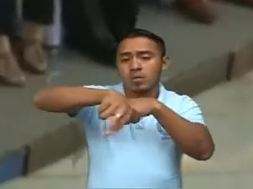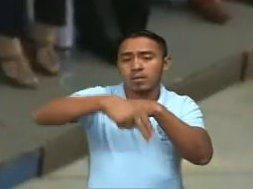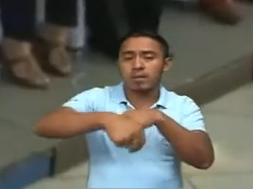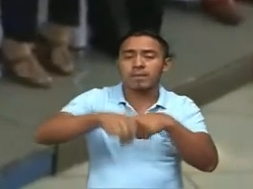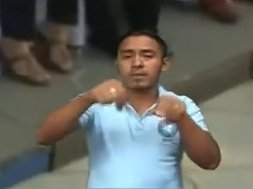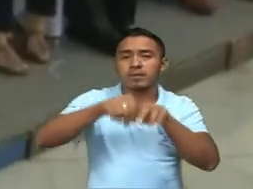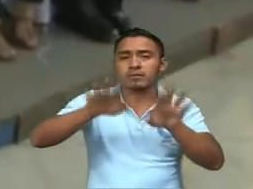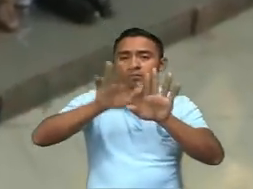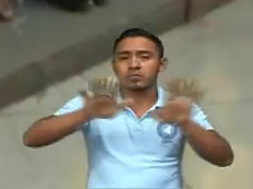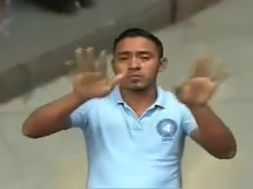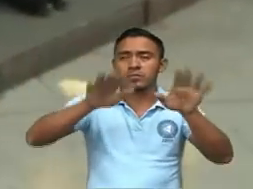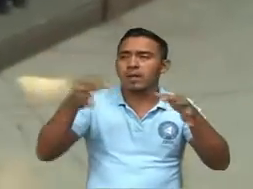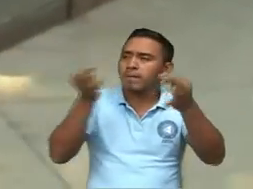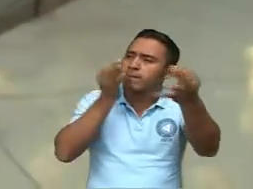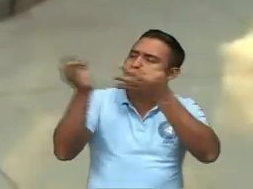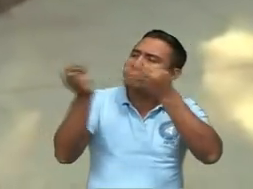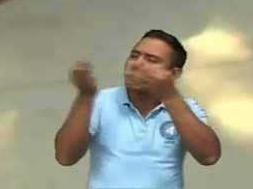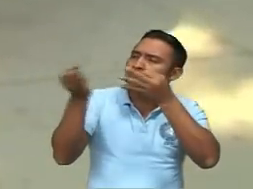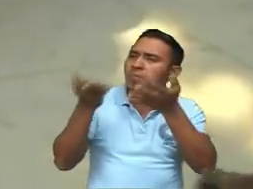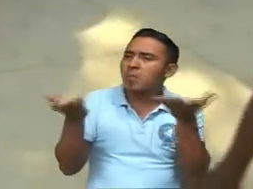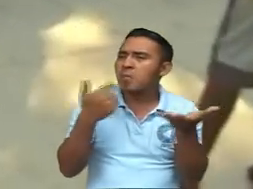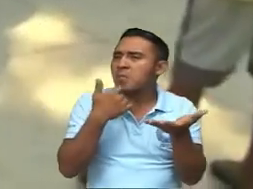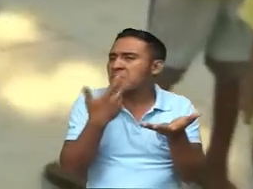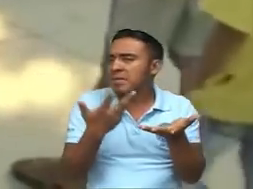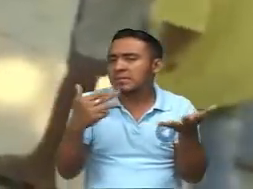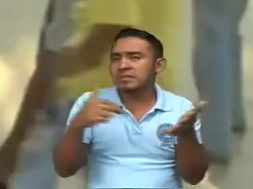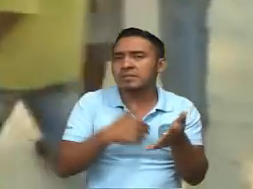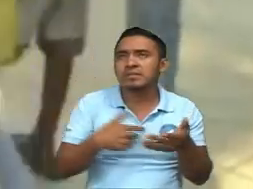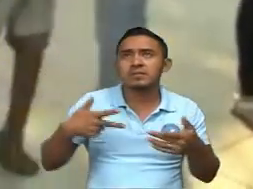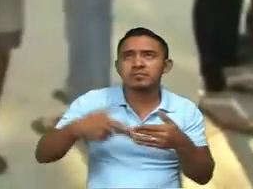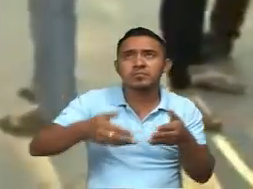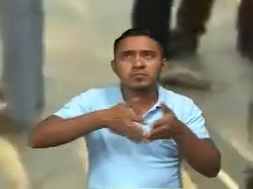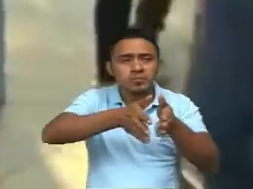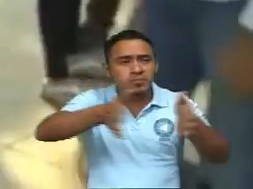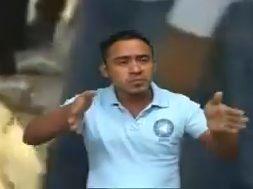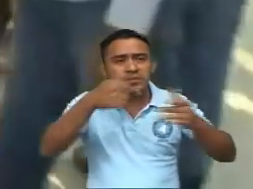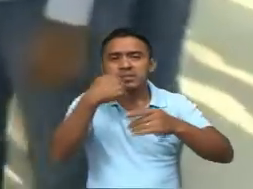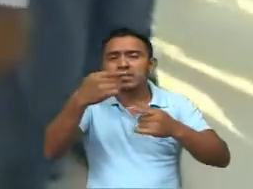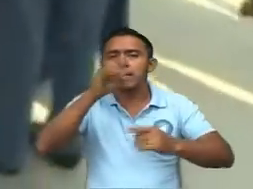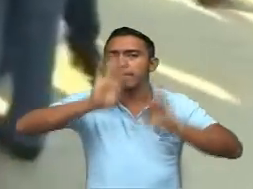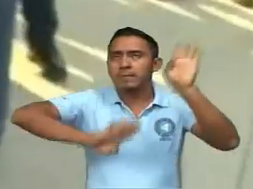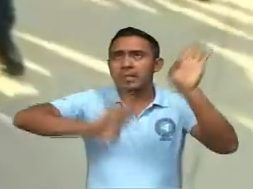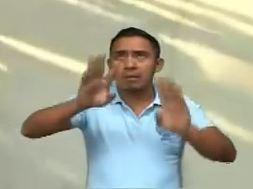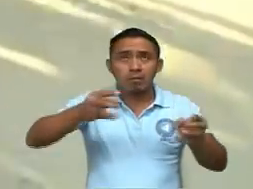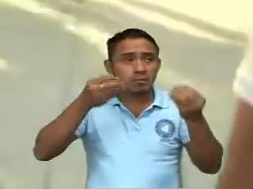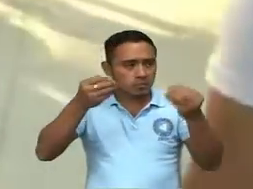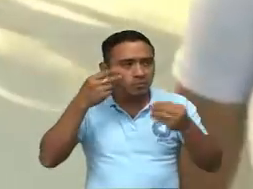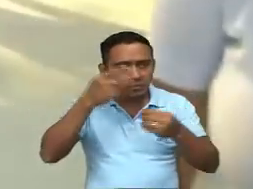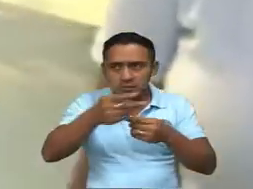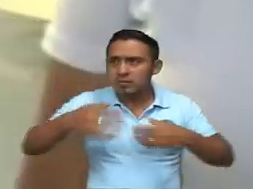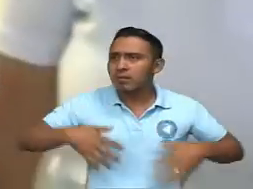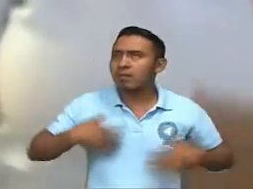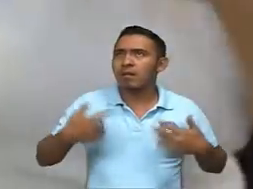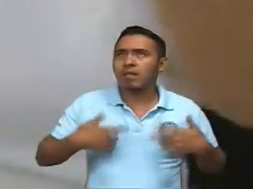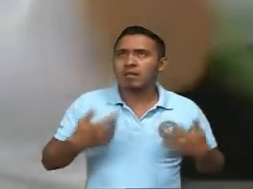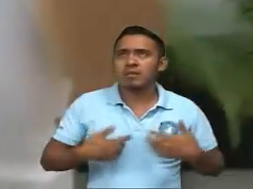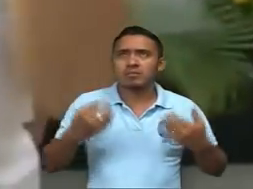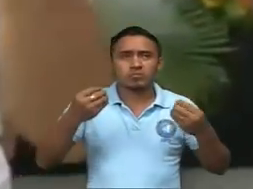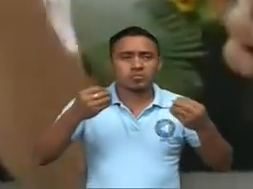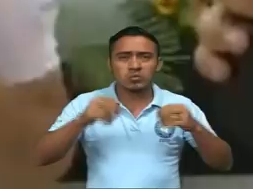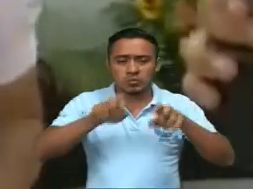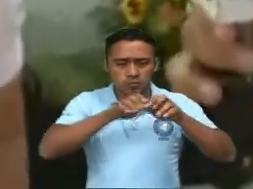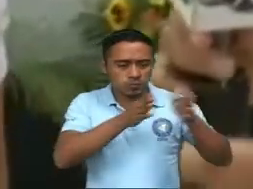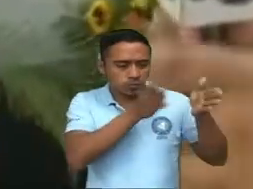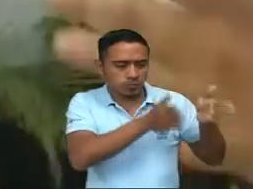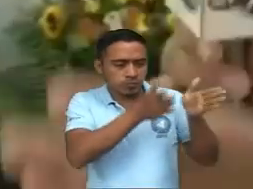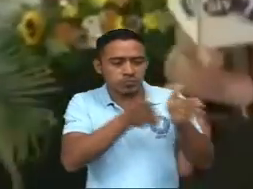Darling, explícanos un poquito acerca de esta inauguración, quienes participan. Vemos mucha alegría, muchos están el día